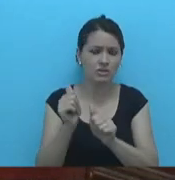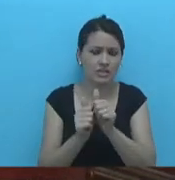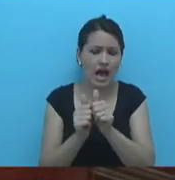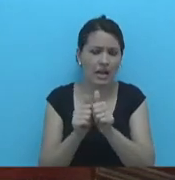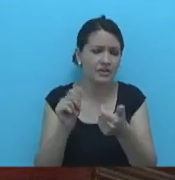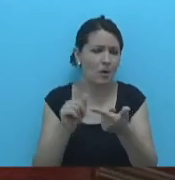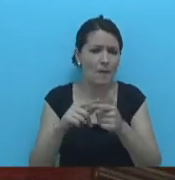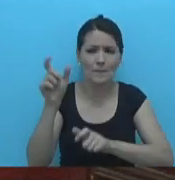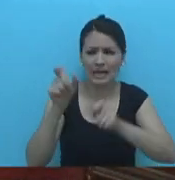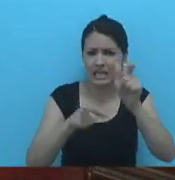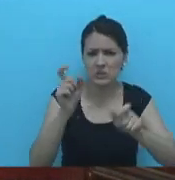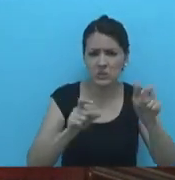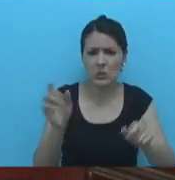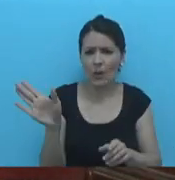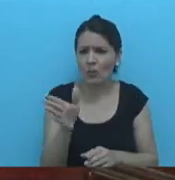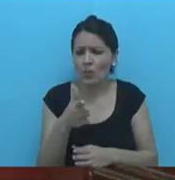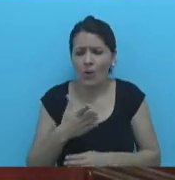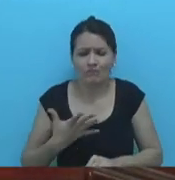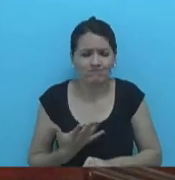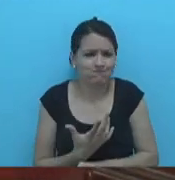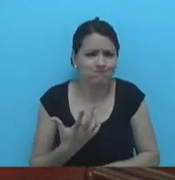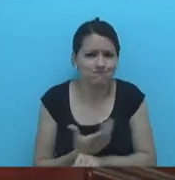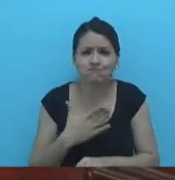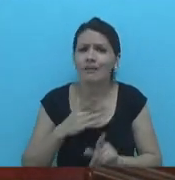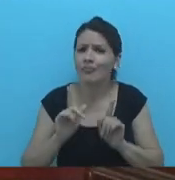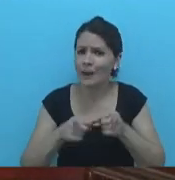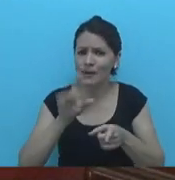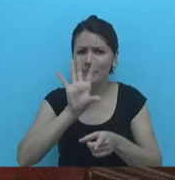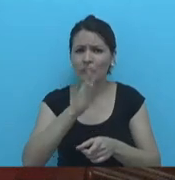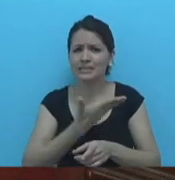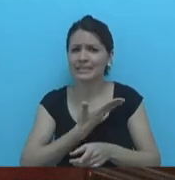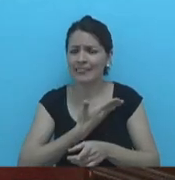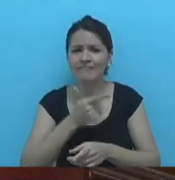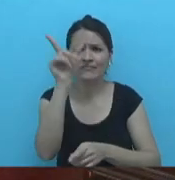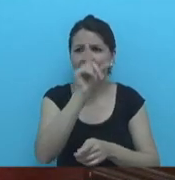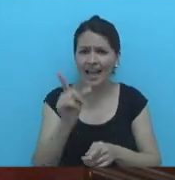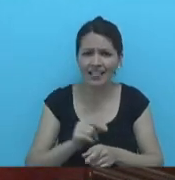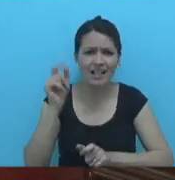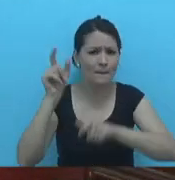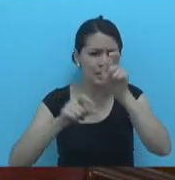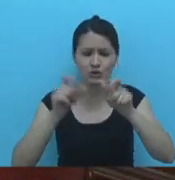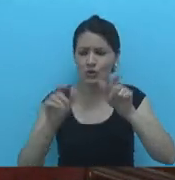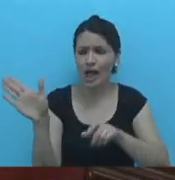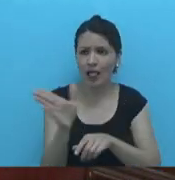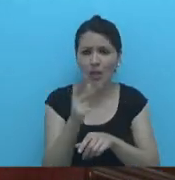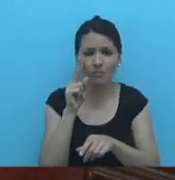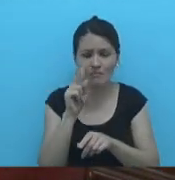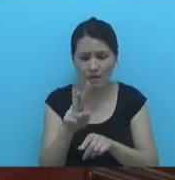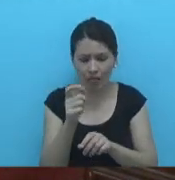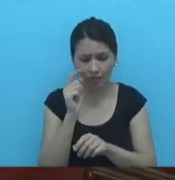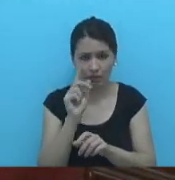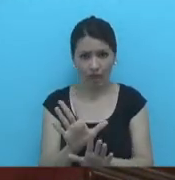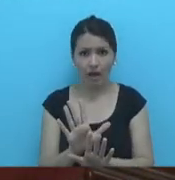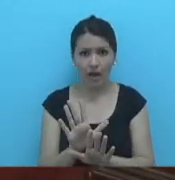sus habitantes en particular, pero a todos los santafesinos y a los argentinos en general. Fueron no solo